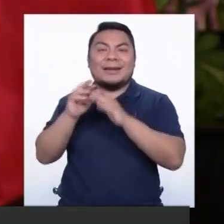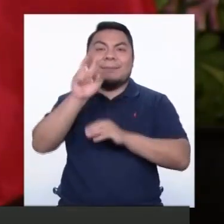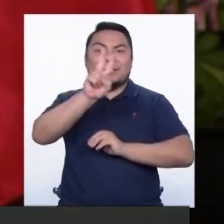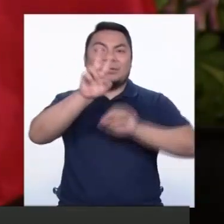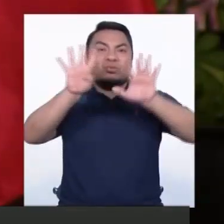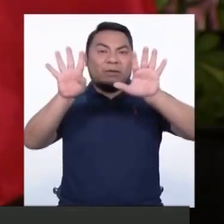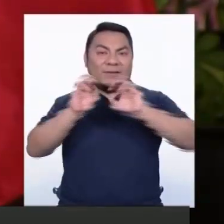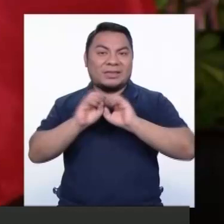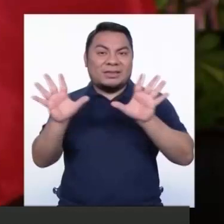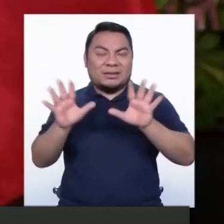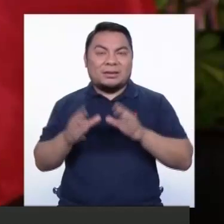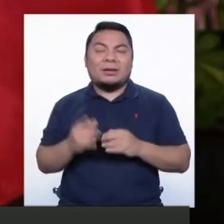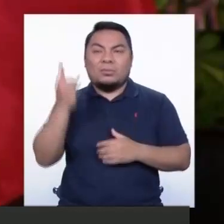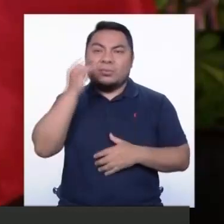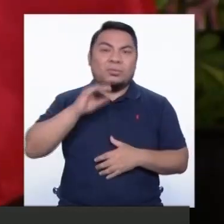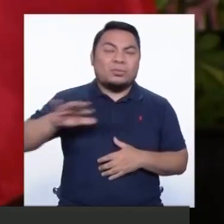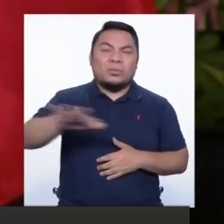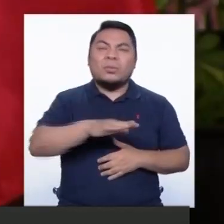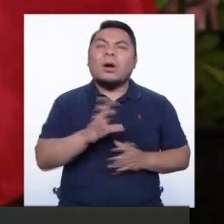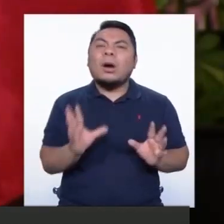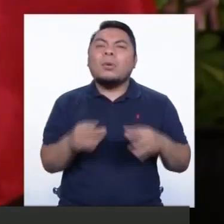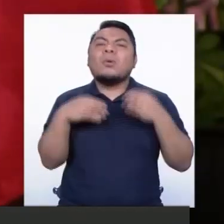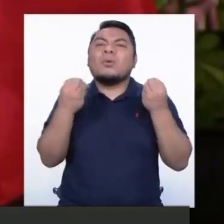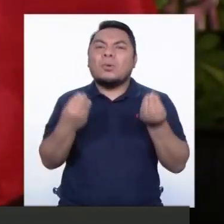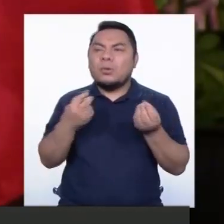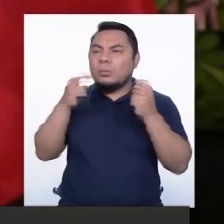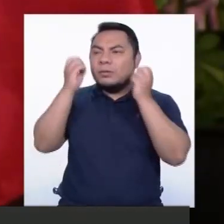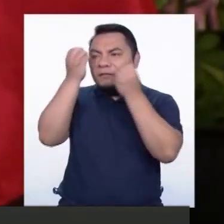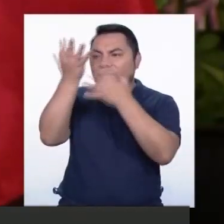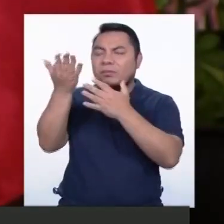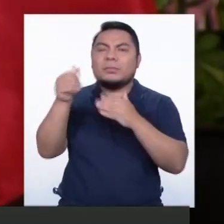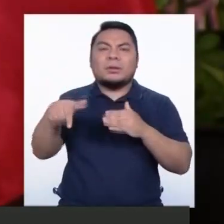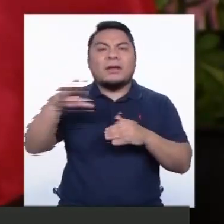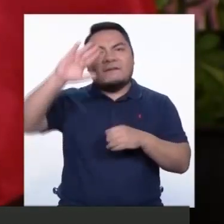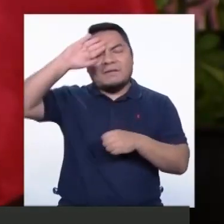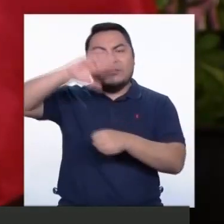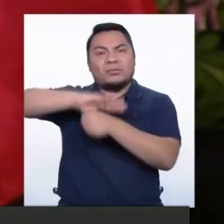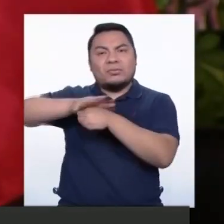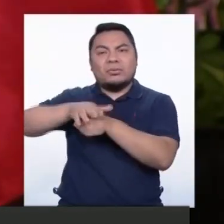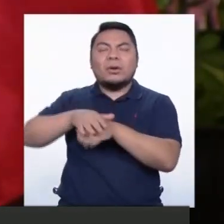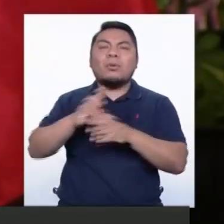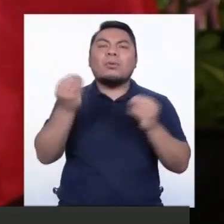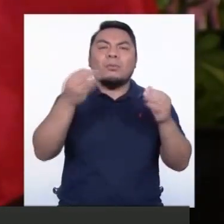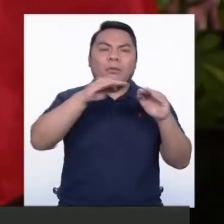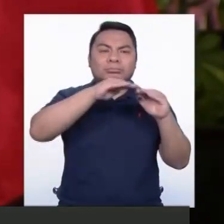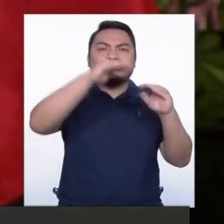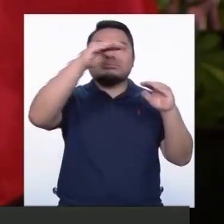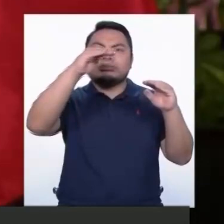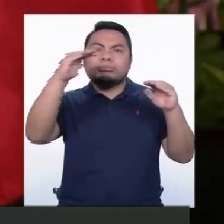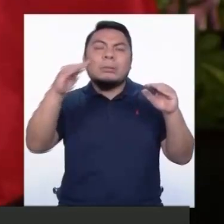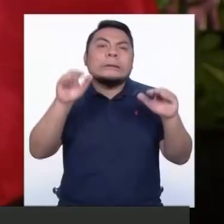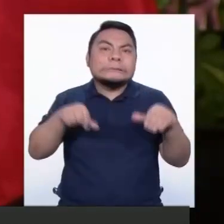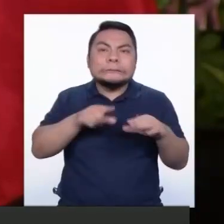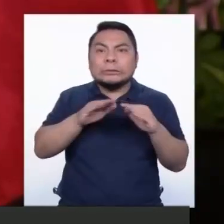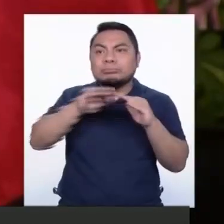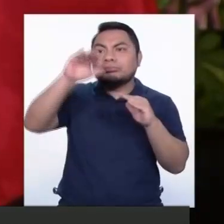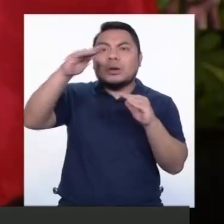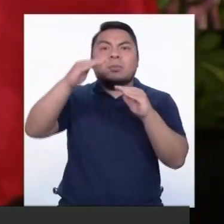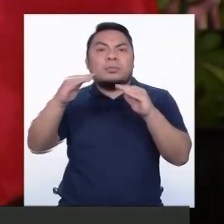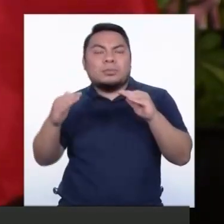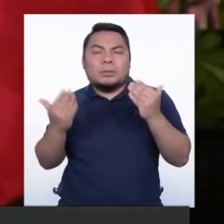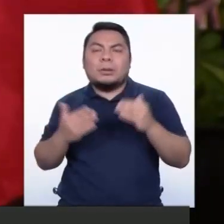es la evolución de los indicadores de esta enfermedad y tomando, como siempre,